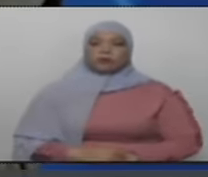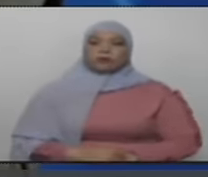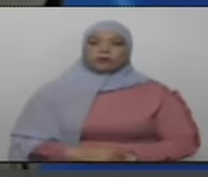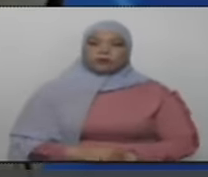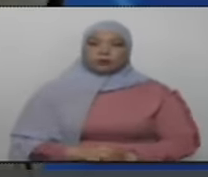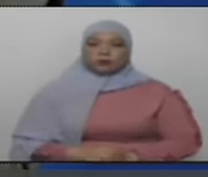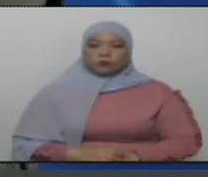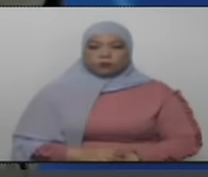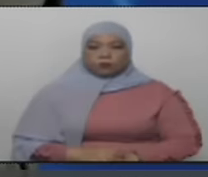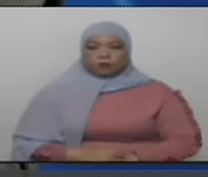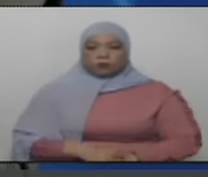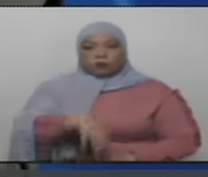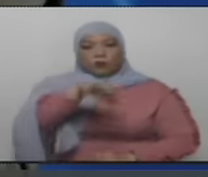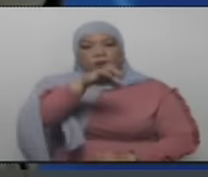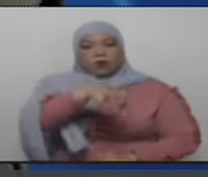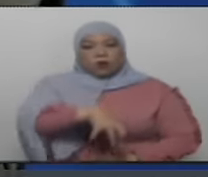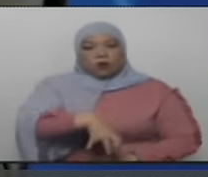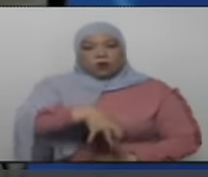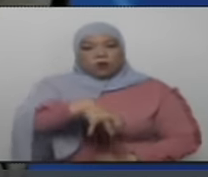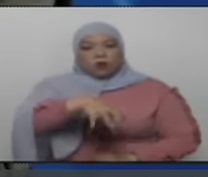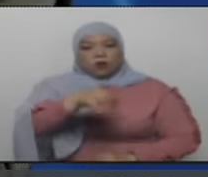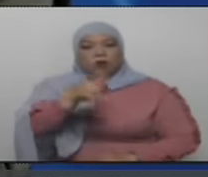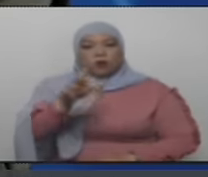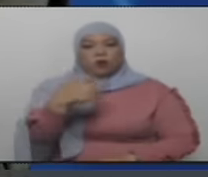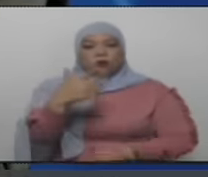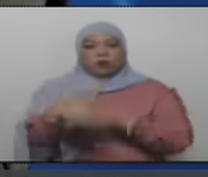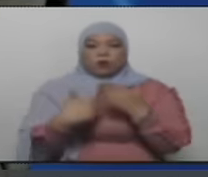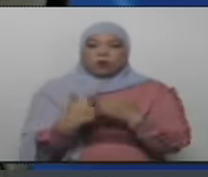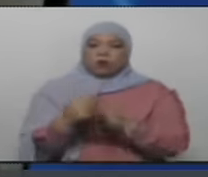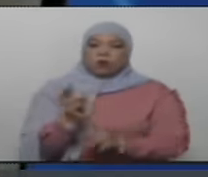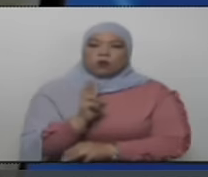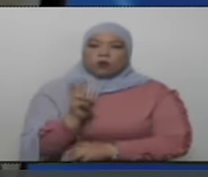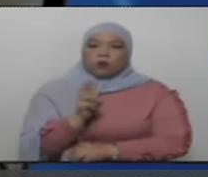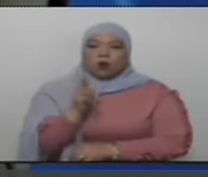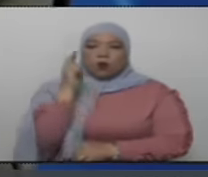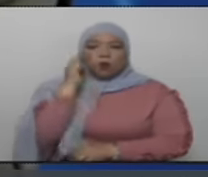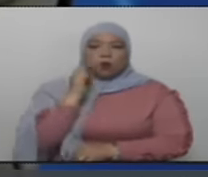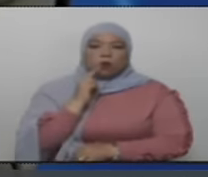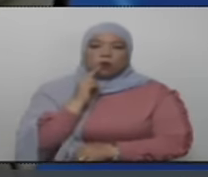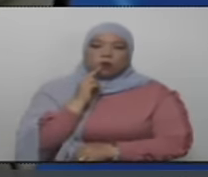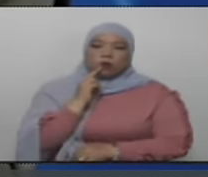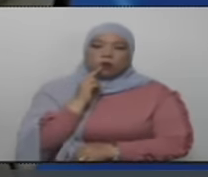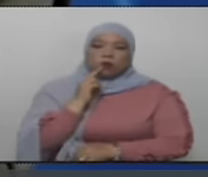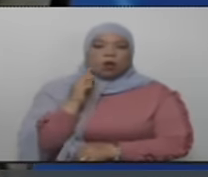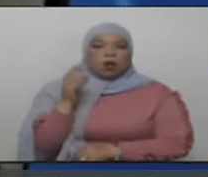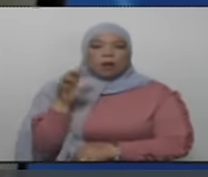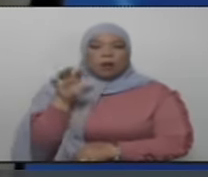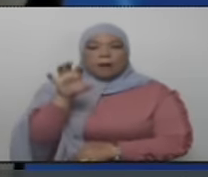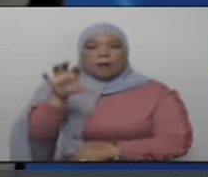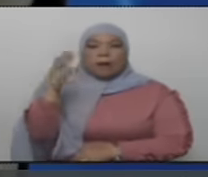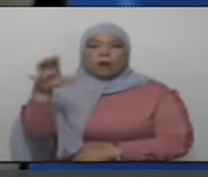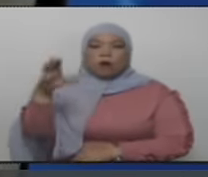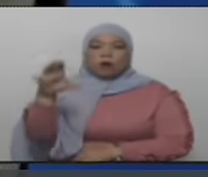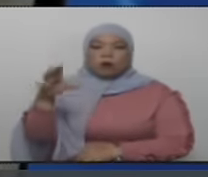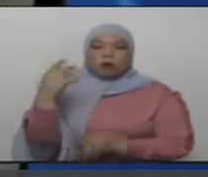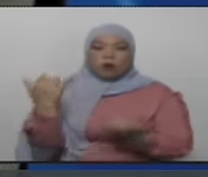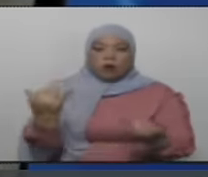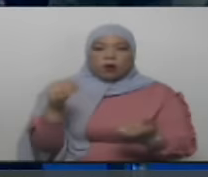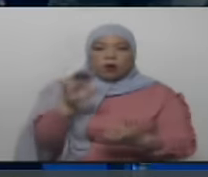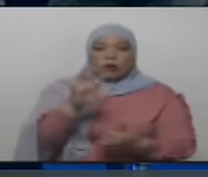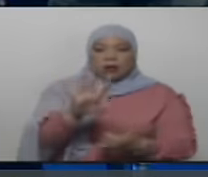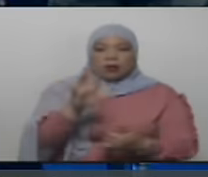que fundó el Estado de la Tercera República. Bolívar funda la Tercera República. Ahorita estamos en la Quinta